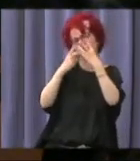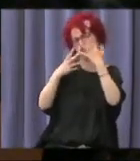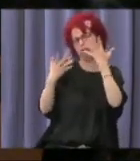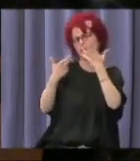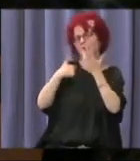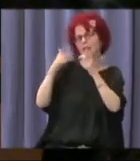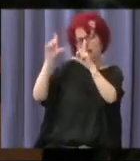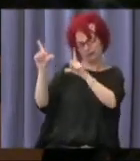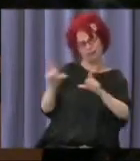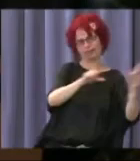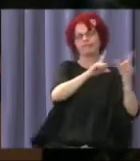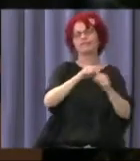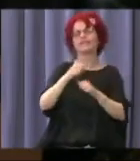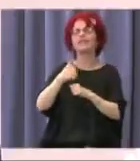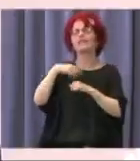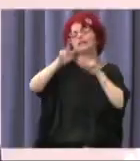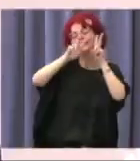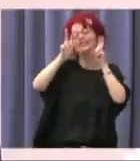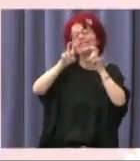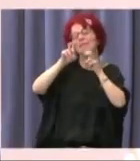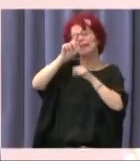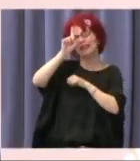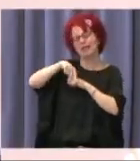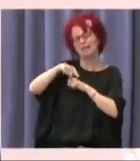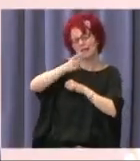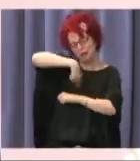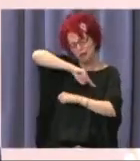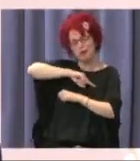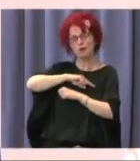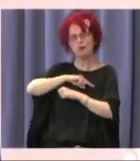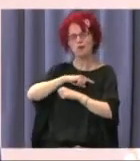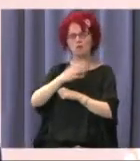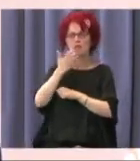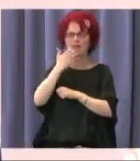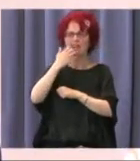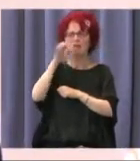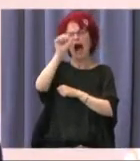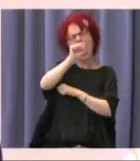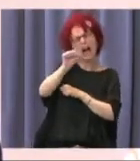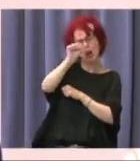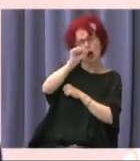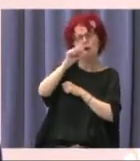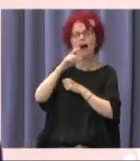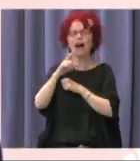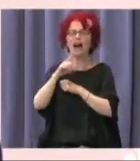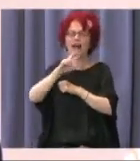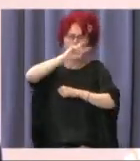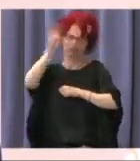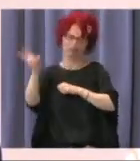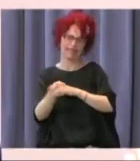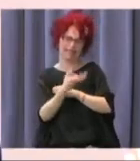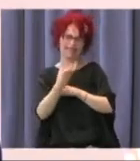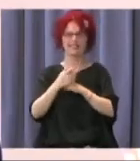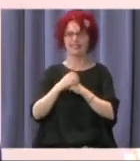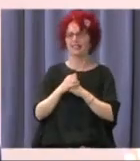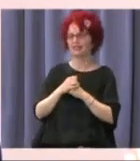saltar. También hablo donde se puede emplear, pues, la arroba, todo